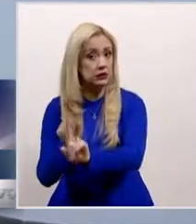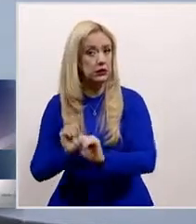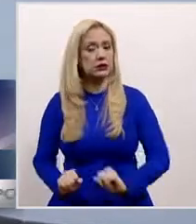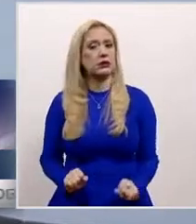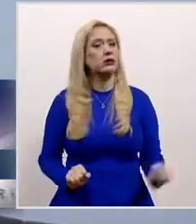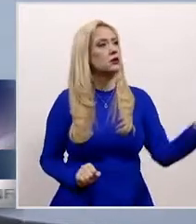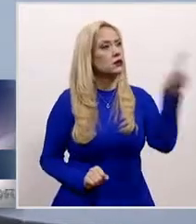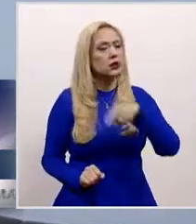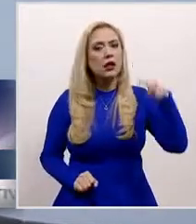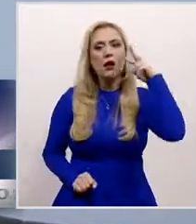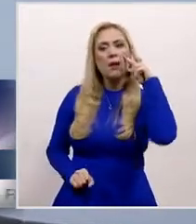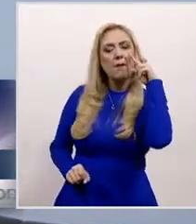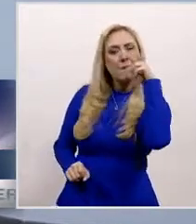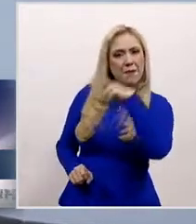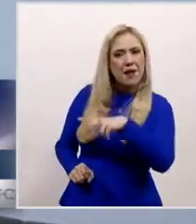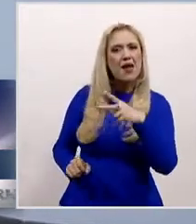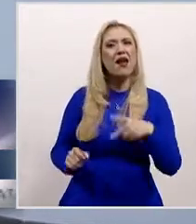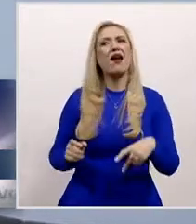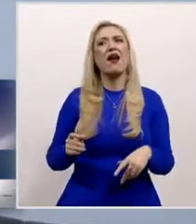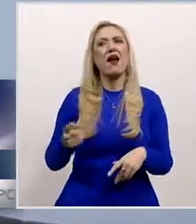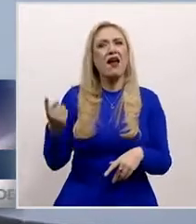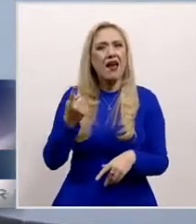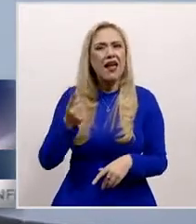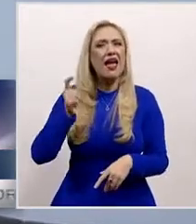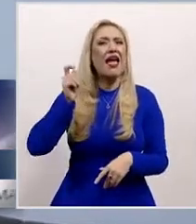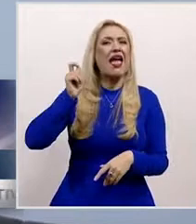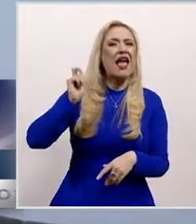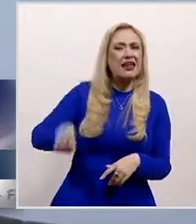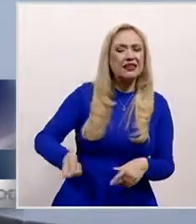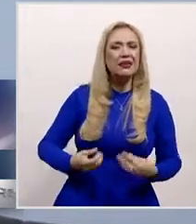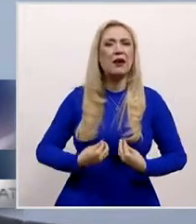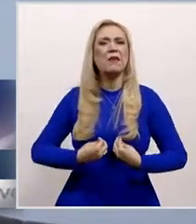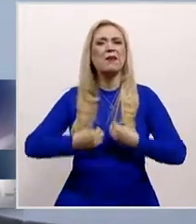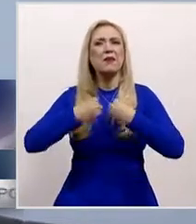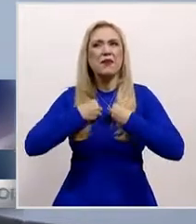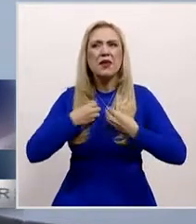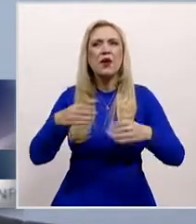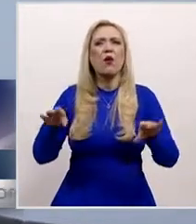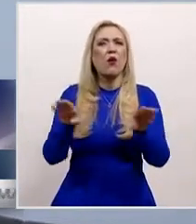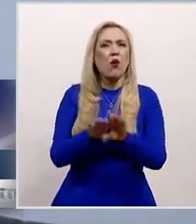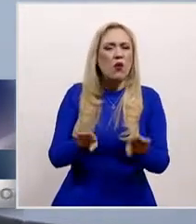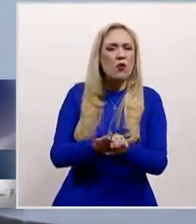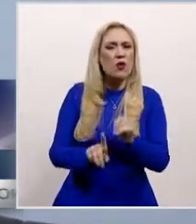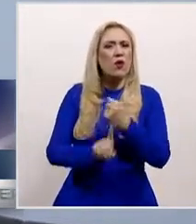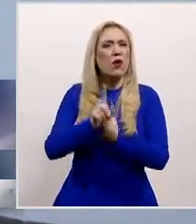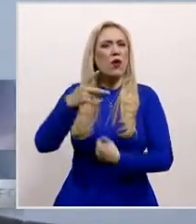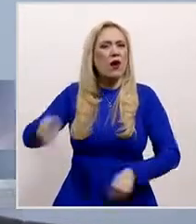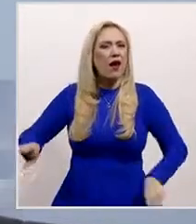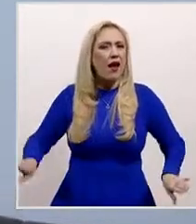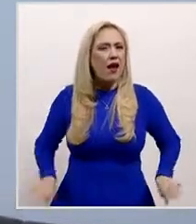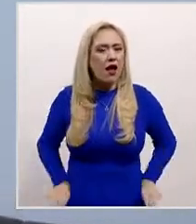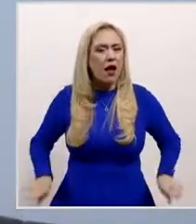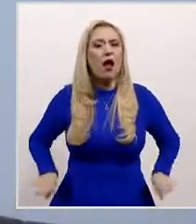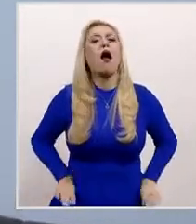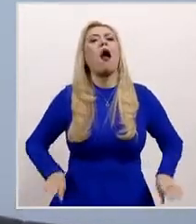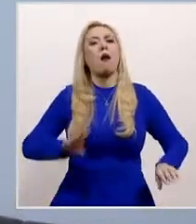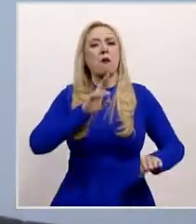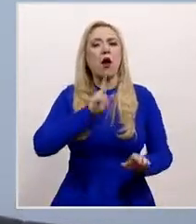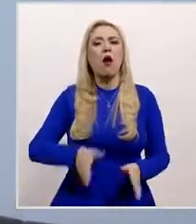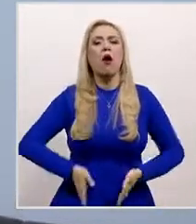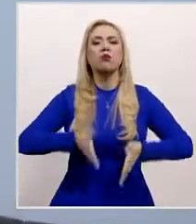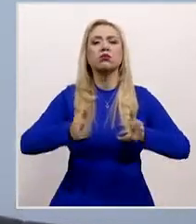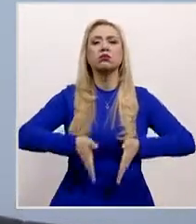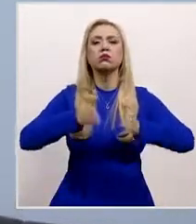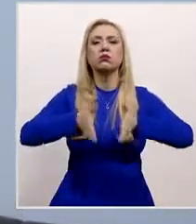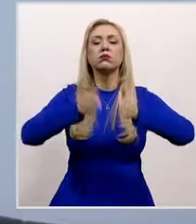circunstancias lo que le pasa específicamente a las mujeres estamos realmente caminando hacia